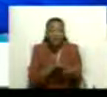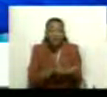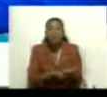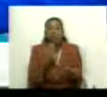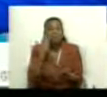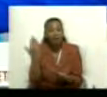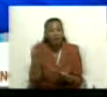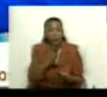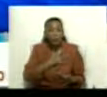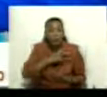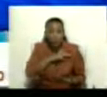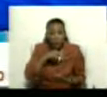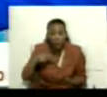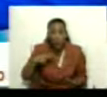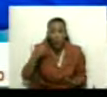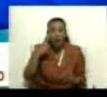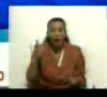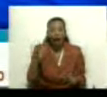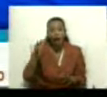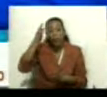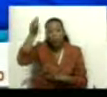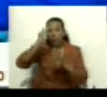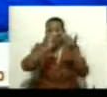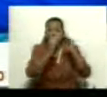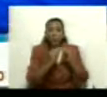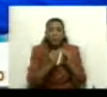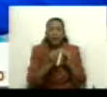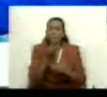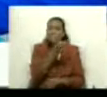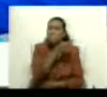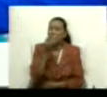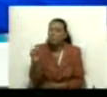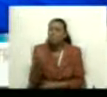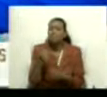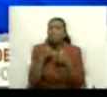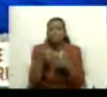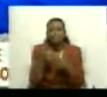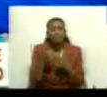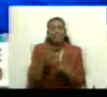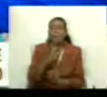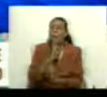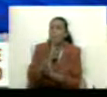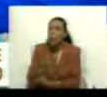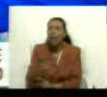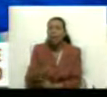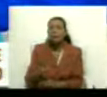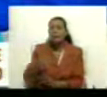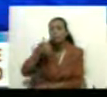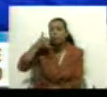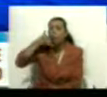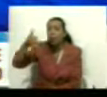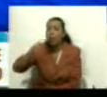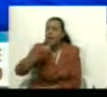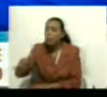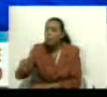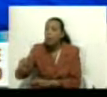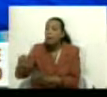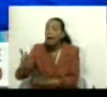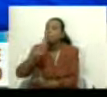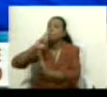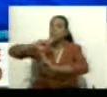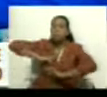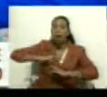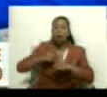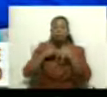como eje comunal hemos tenido excelente respuesta de parte de los organismos